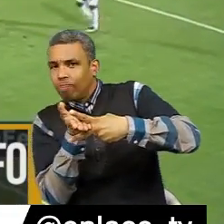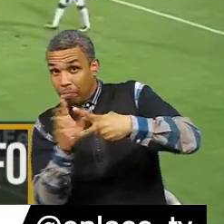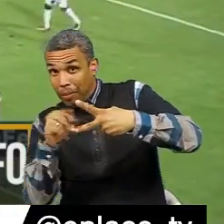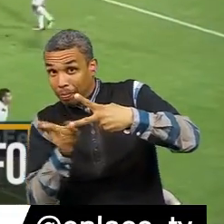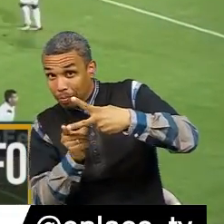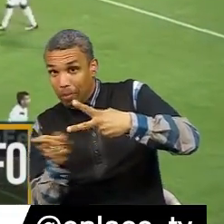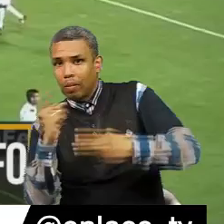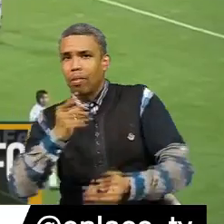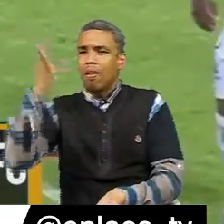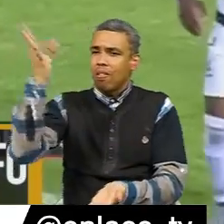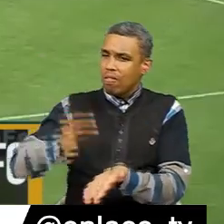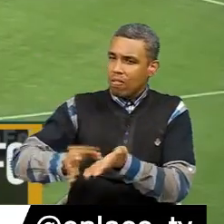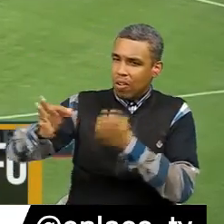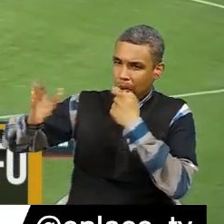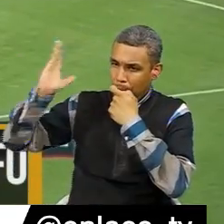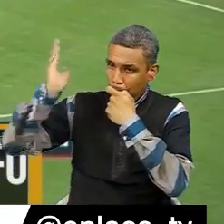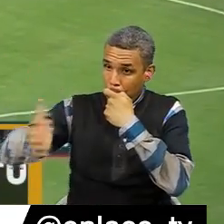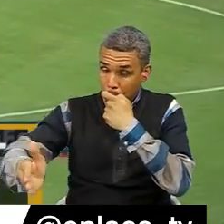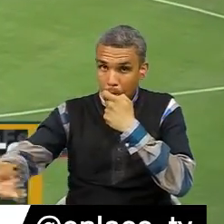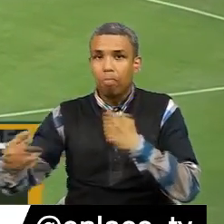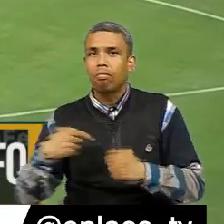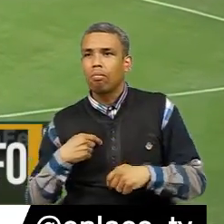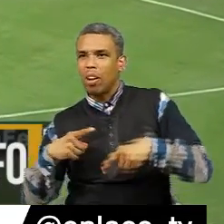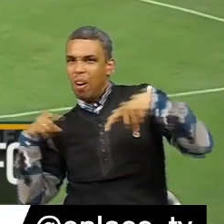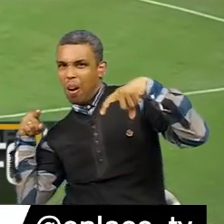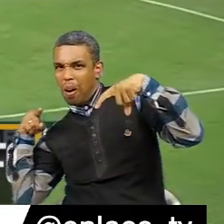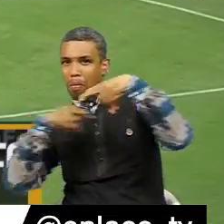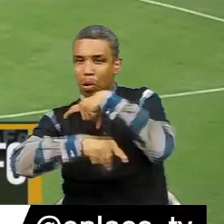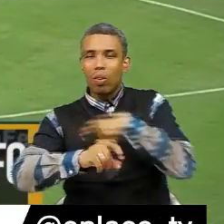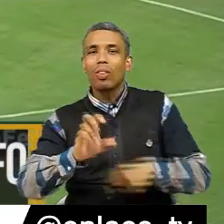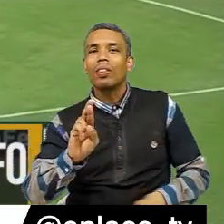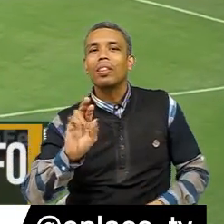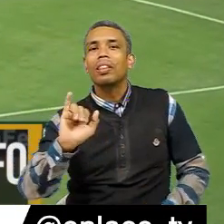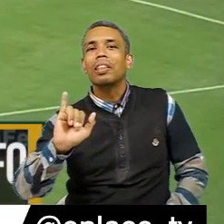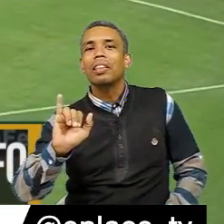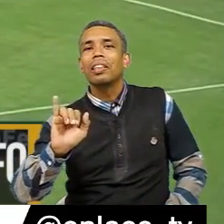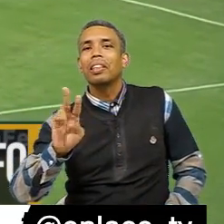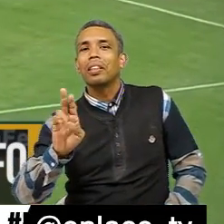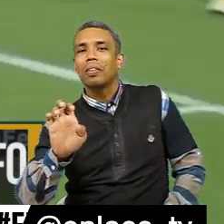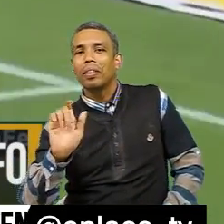punto penal, Joao Rivelino Inestrosa abrió el marcador al minuto 67 y